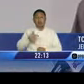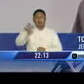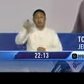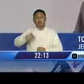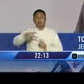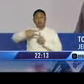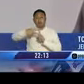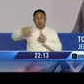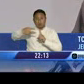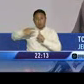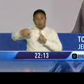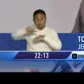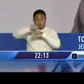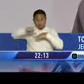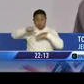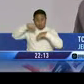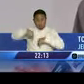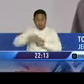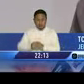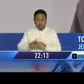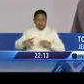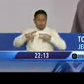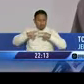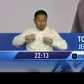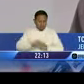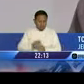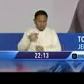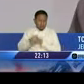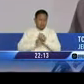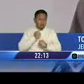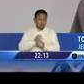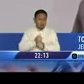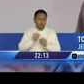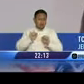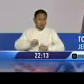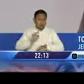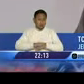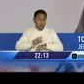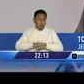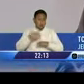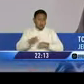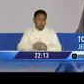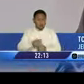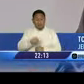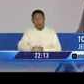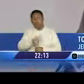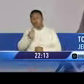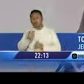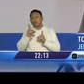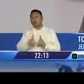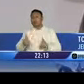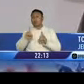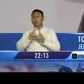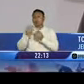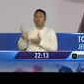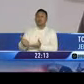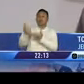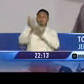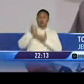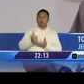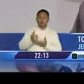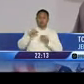forense, una vez que él establezca la edad y la posible causa, tendremos otros datos que nos van a permitir